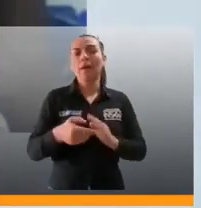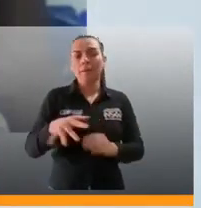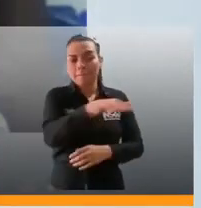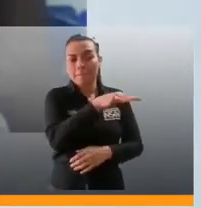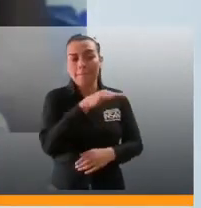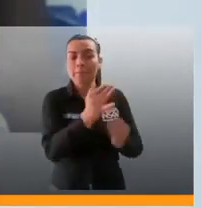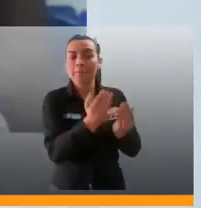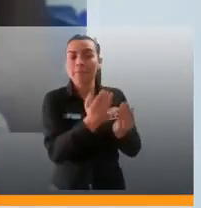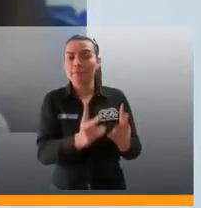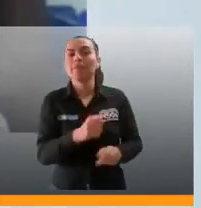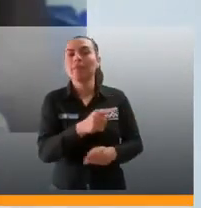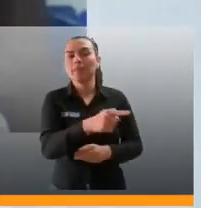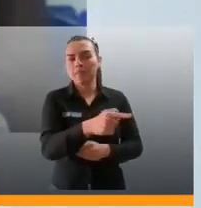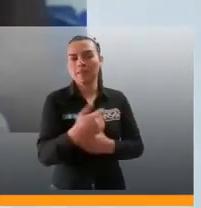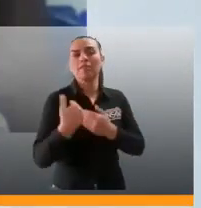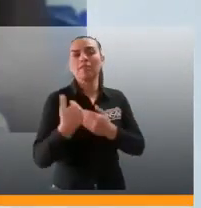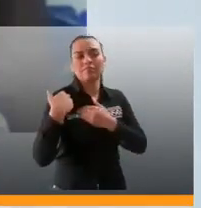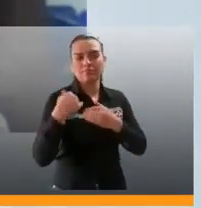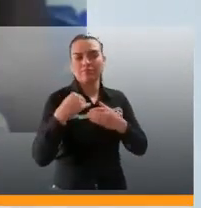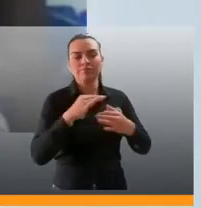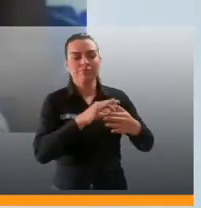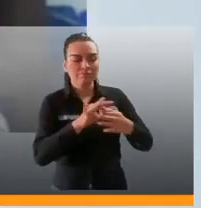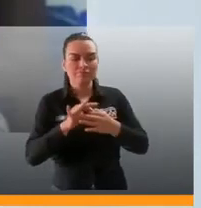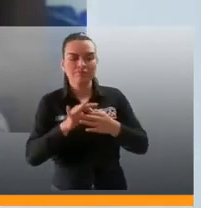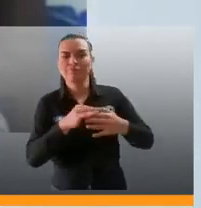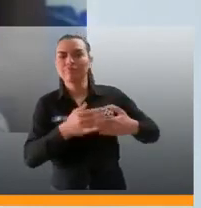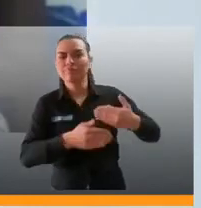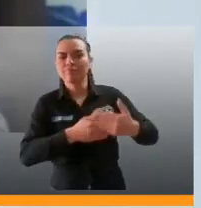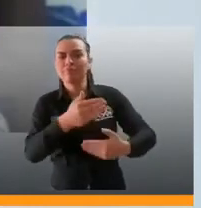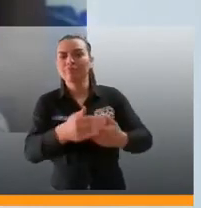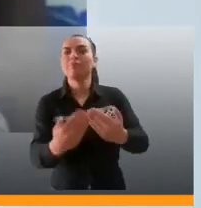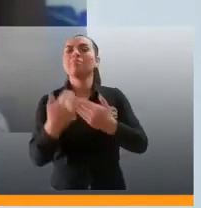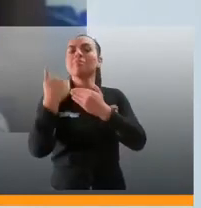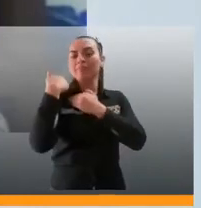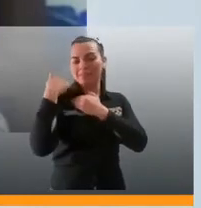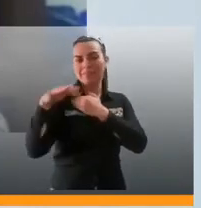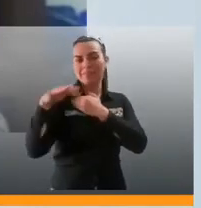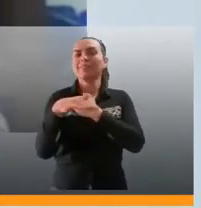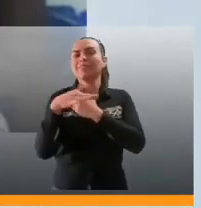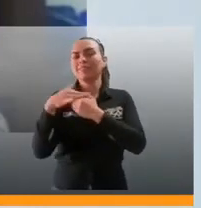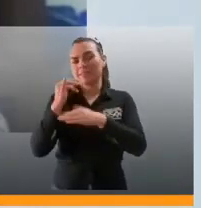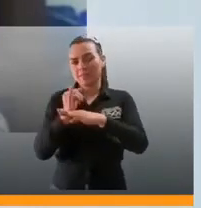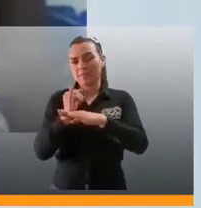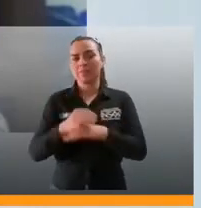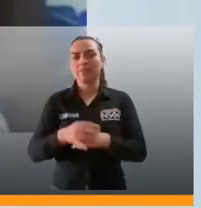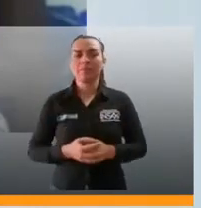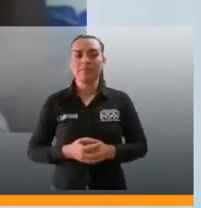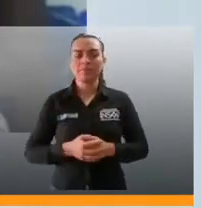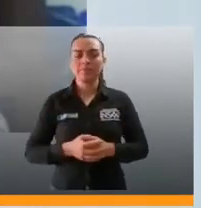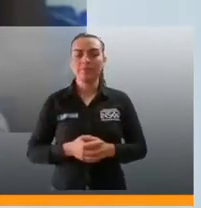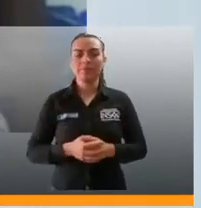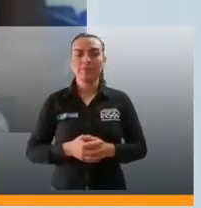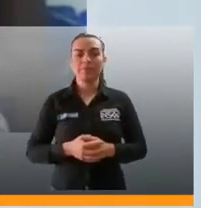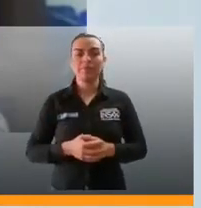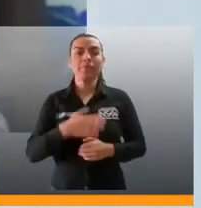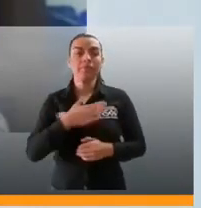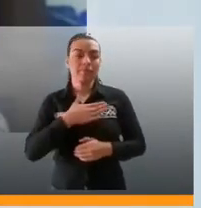esa transición y todo ese componente misional de las instituciones. Entonces,